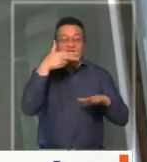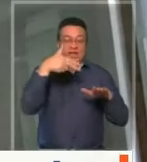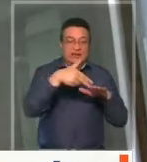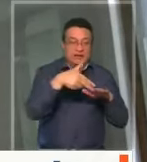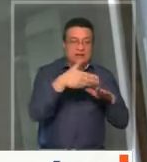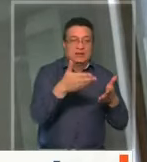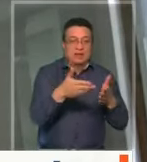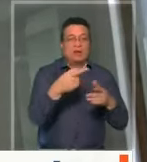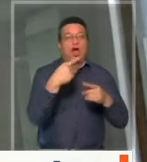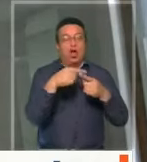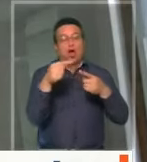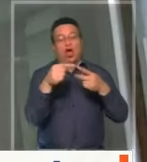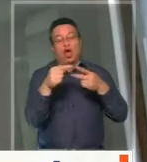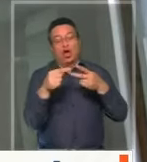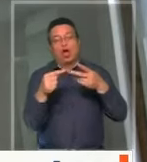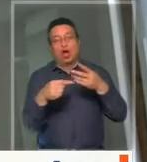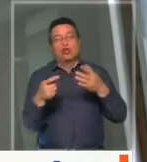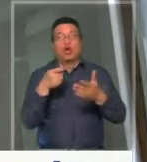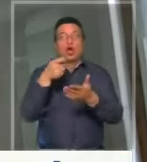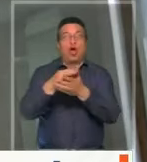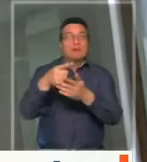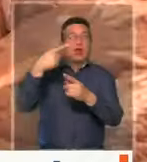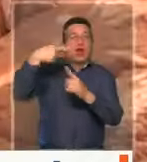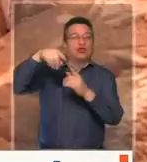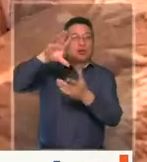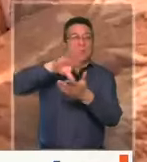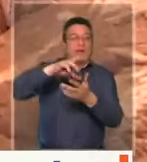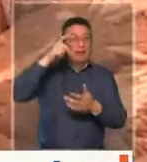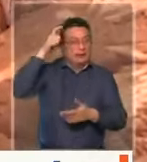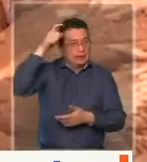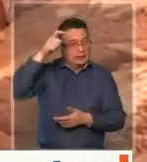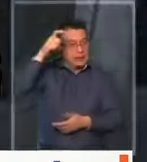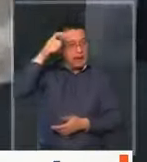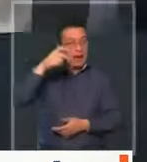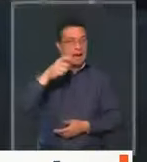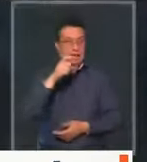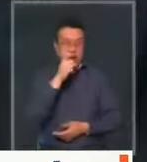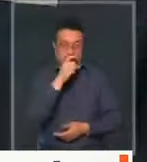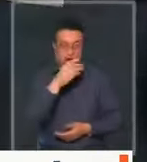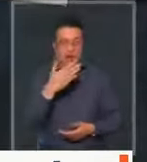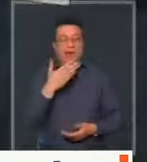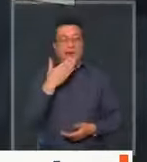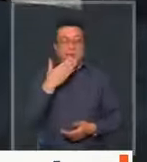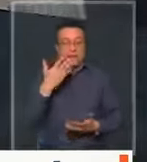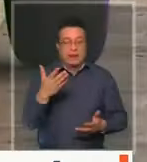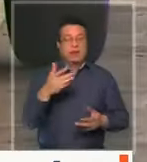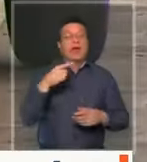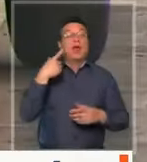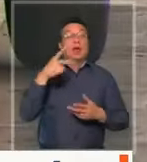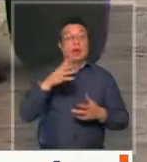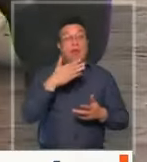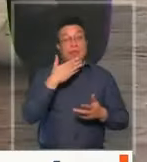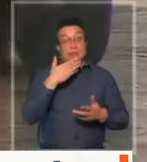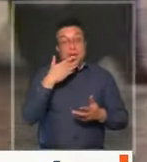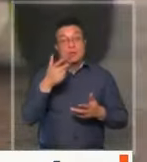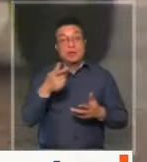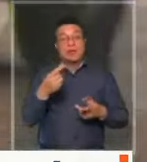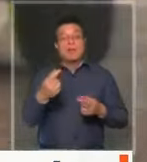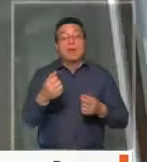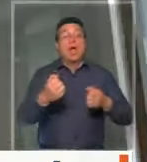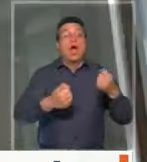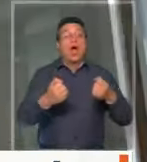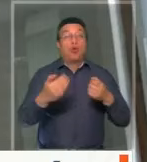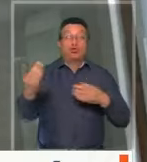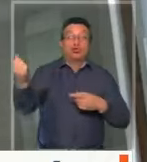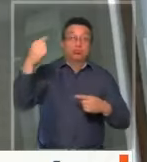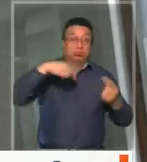algunos ítem que se importan en forma importante como es la carne también hemos tenido algunos aumentos importantes en el precio de autom